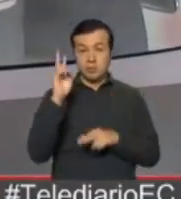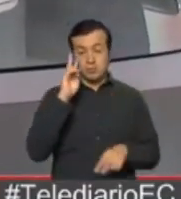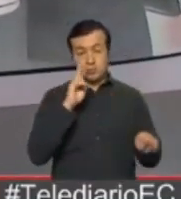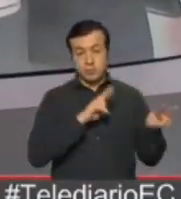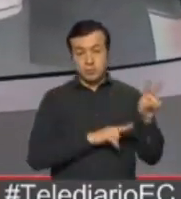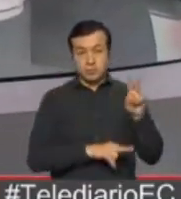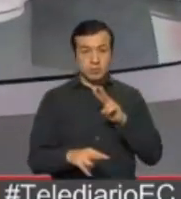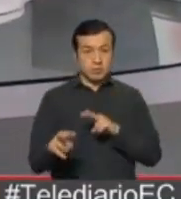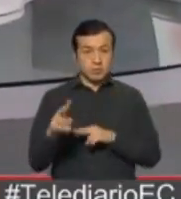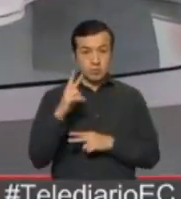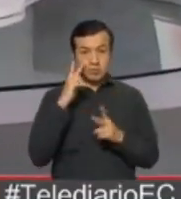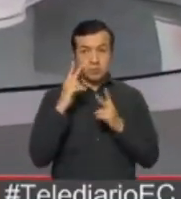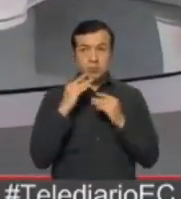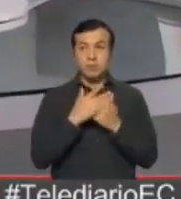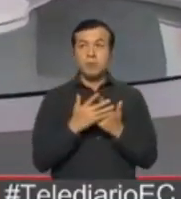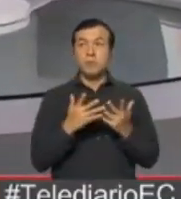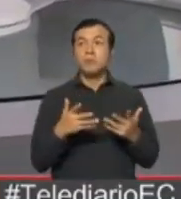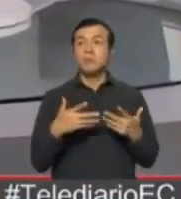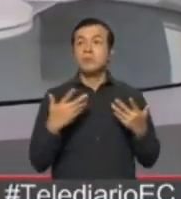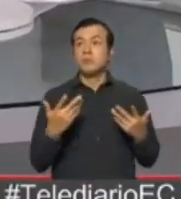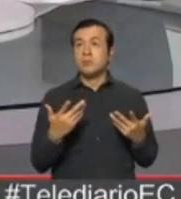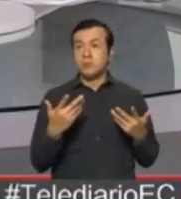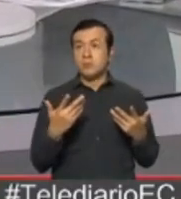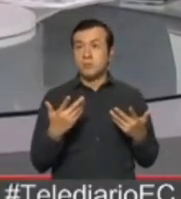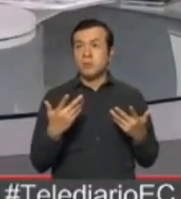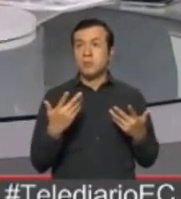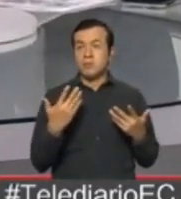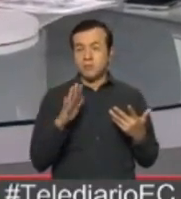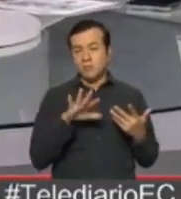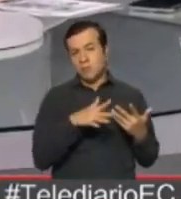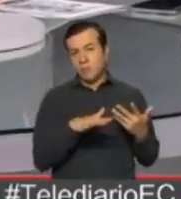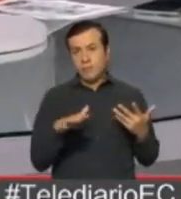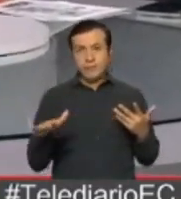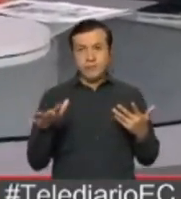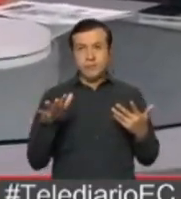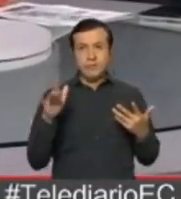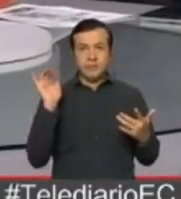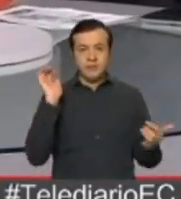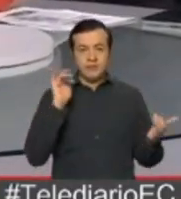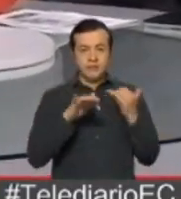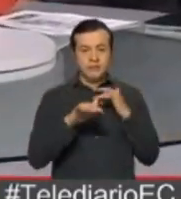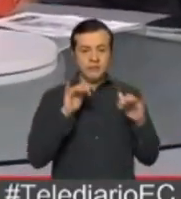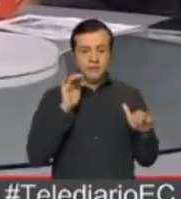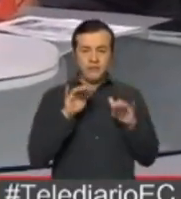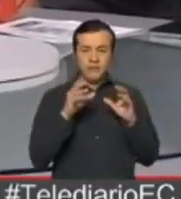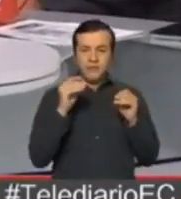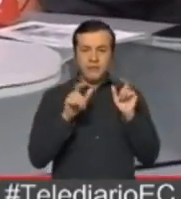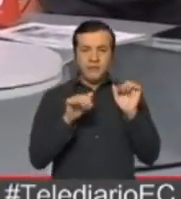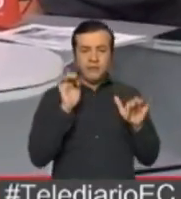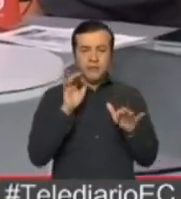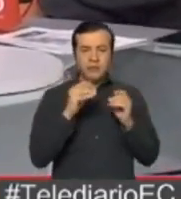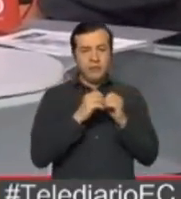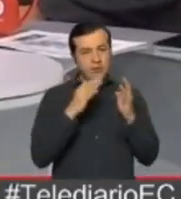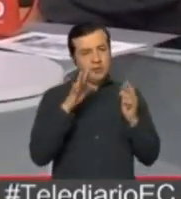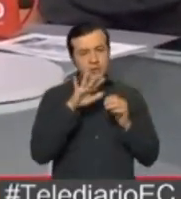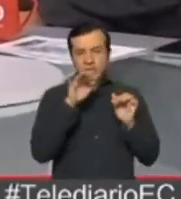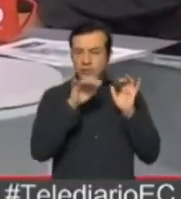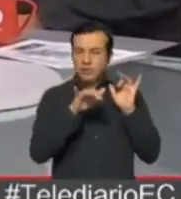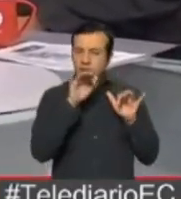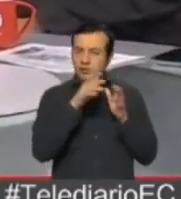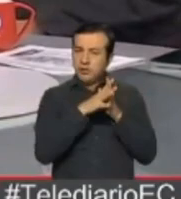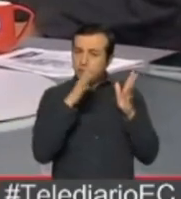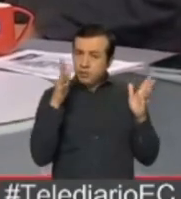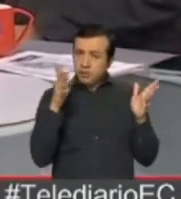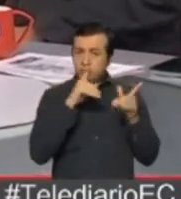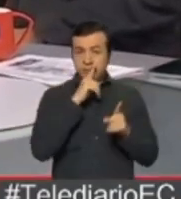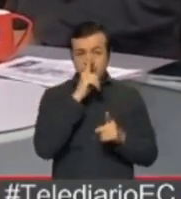se identifica que hay una media de movimiento de movilidad más allá del número de habitantes una media de movilidad en